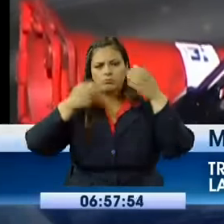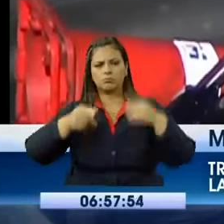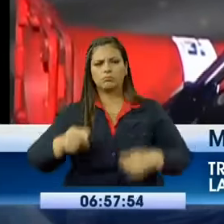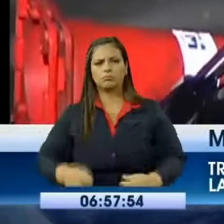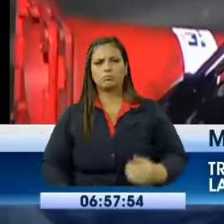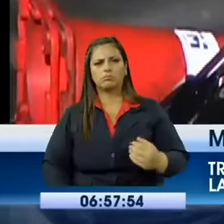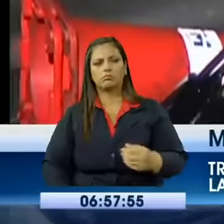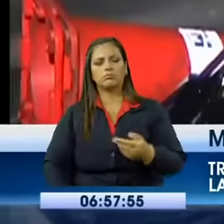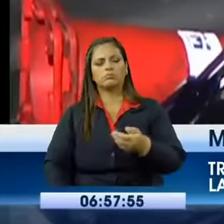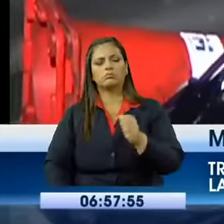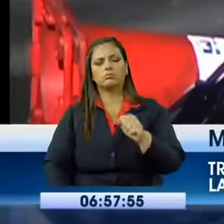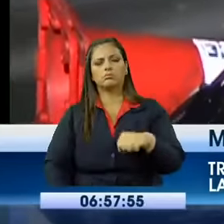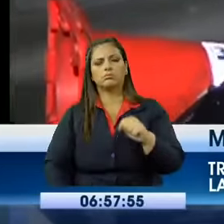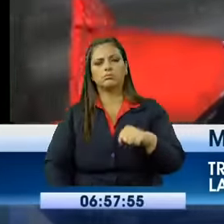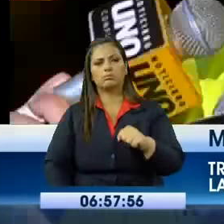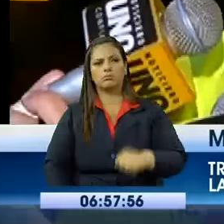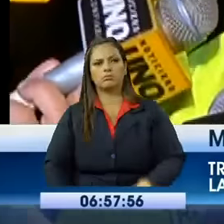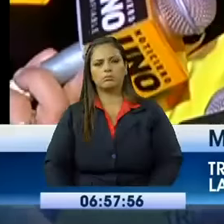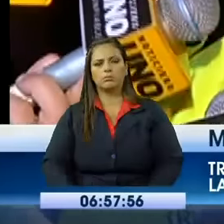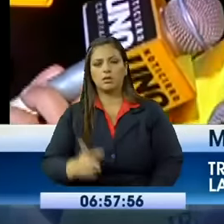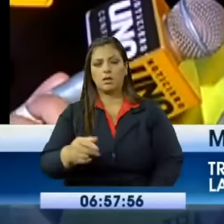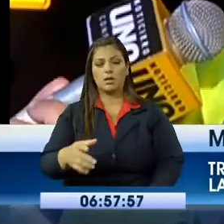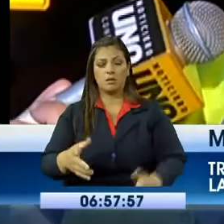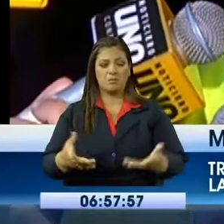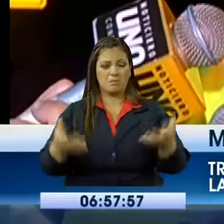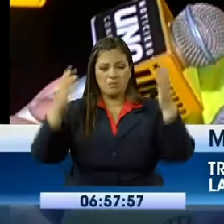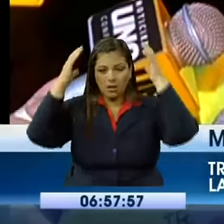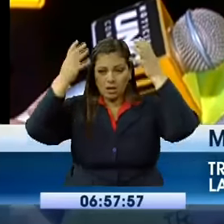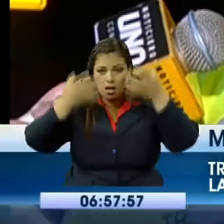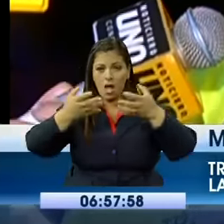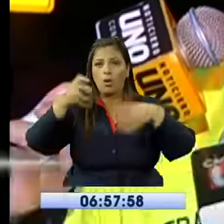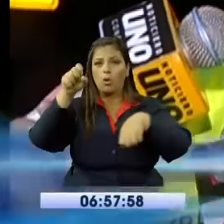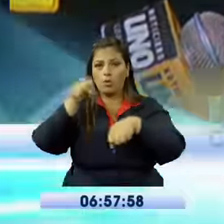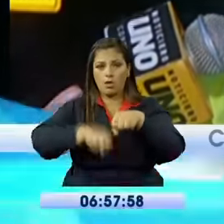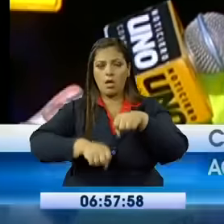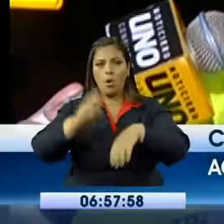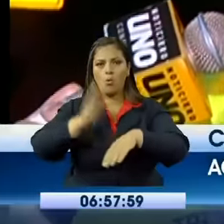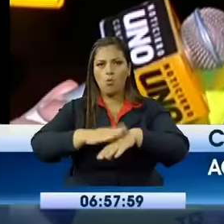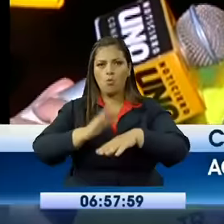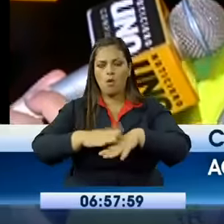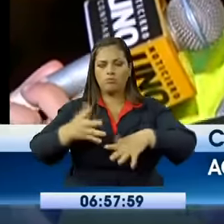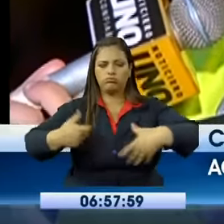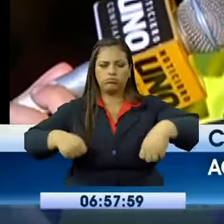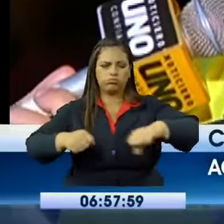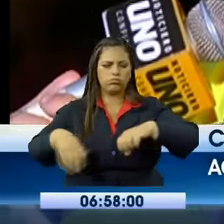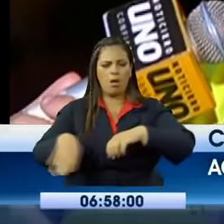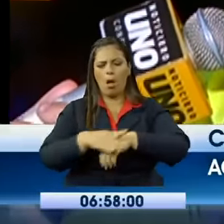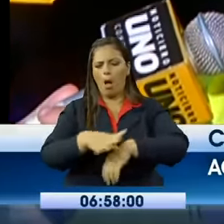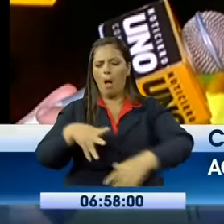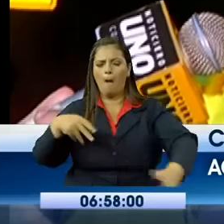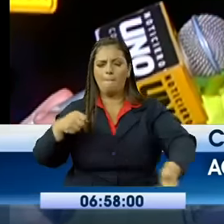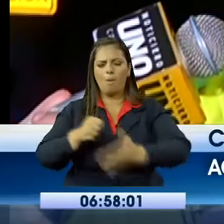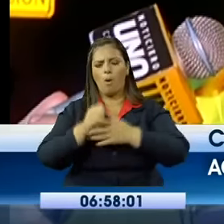todo golpeado, todo por el producto de la pérdida de pista. ¿En qué condiciones va el